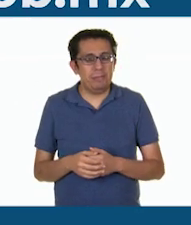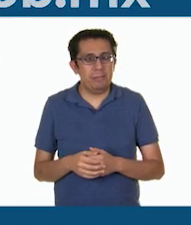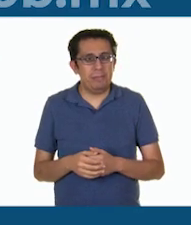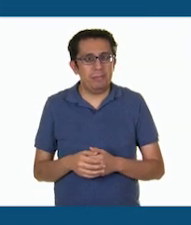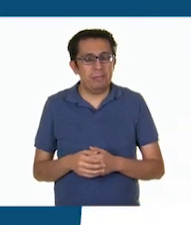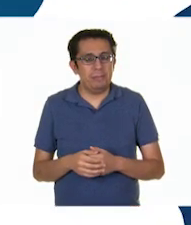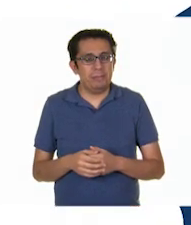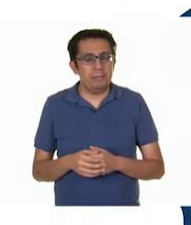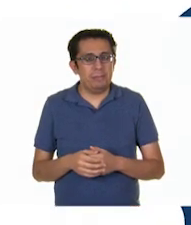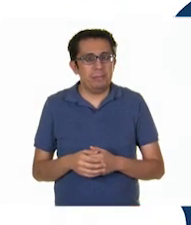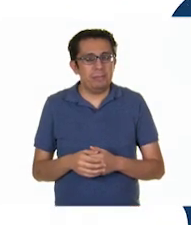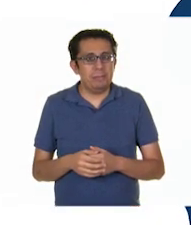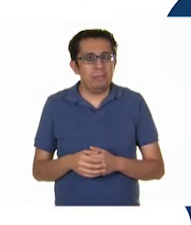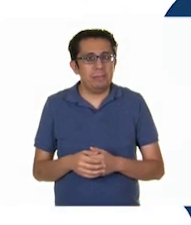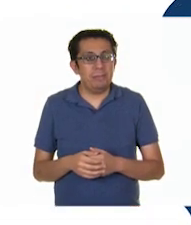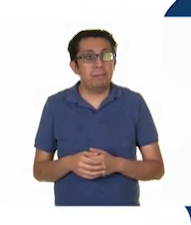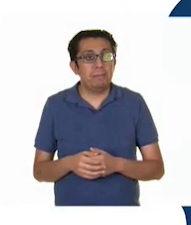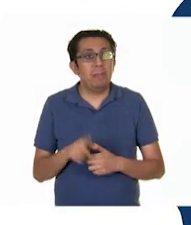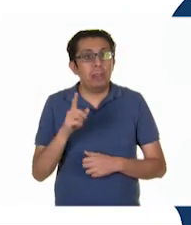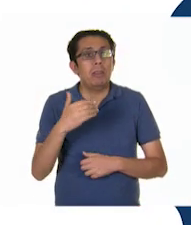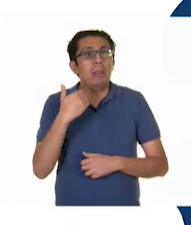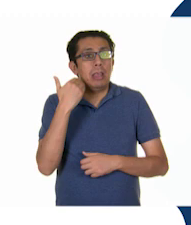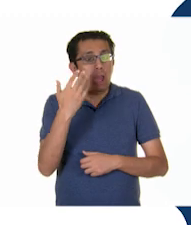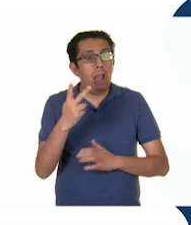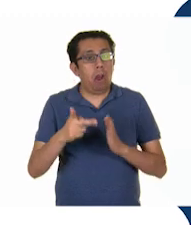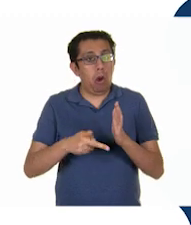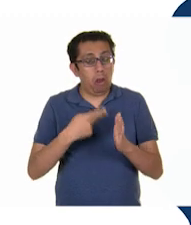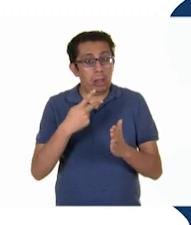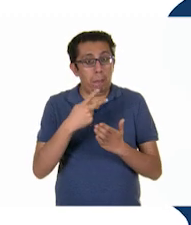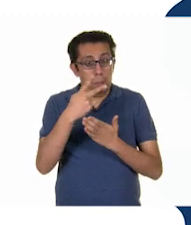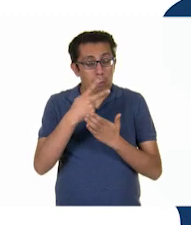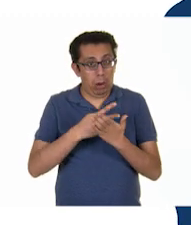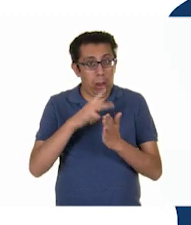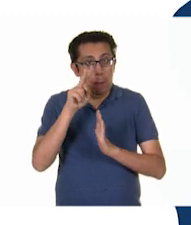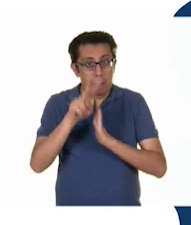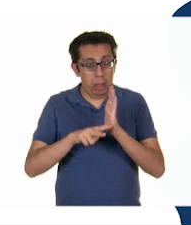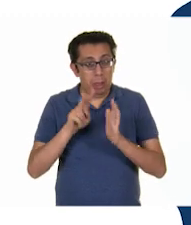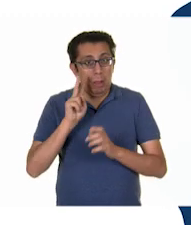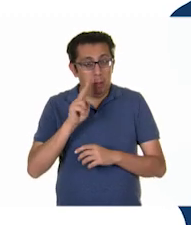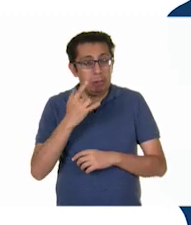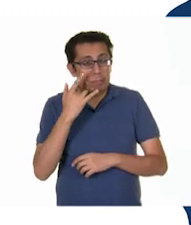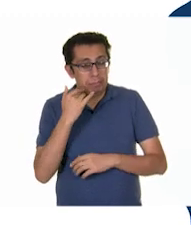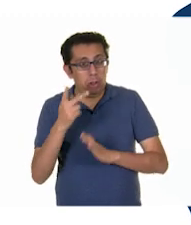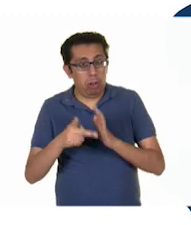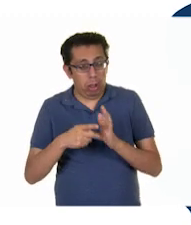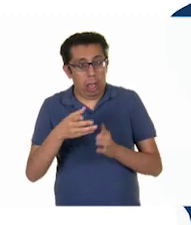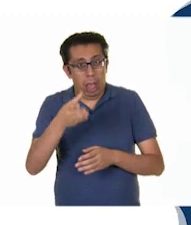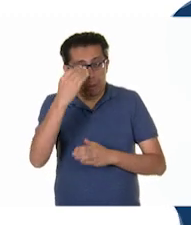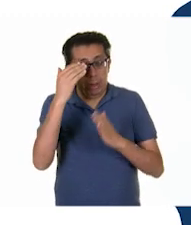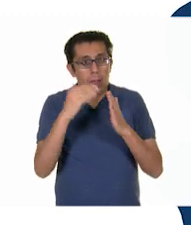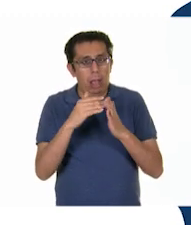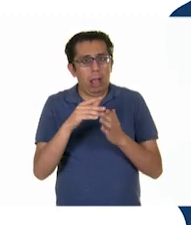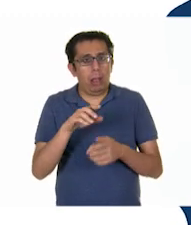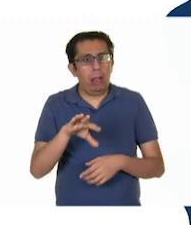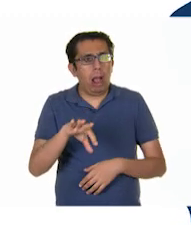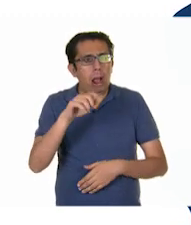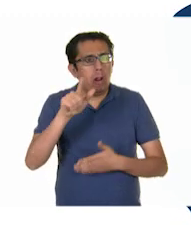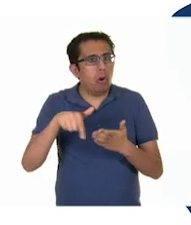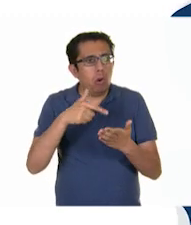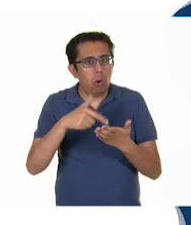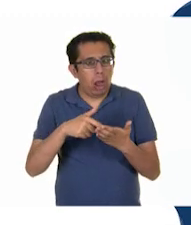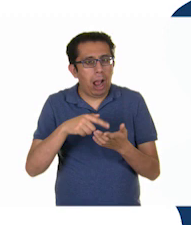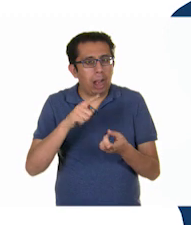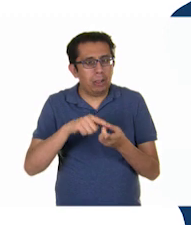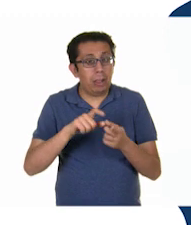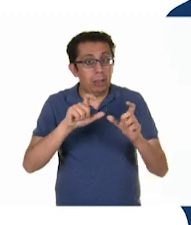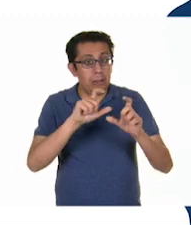conaliteg.cep.gob.mx. Si quieres volver a ver los programas de Aprende en Casa 3, los puedes encontrar en la siguiente liga,